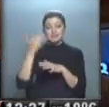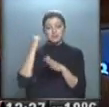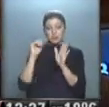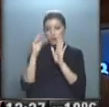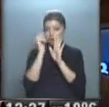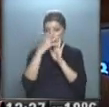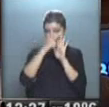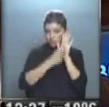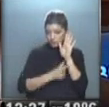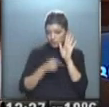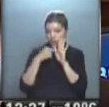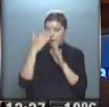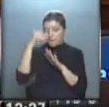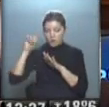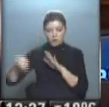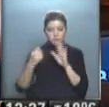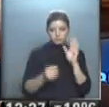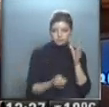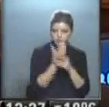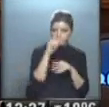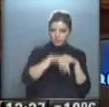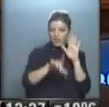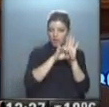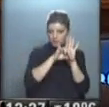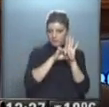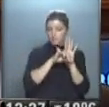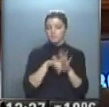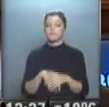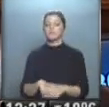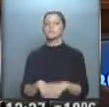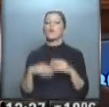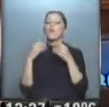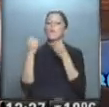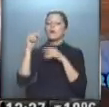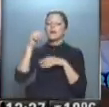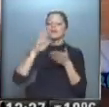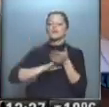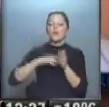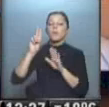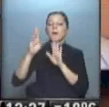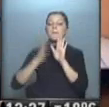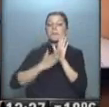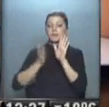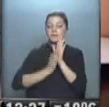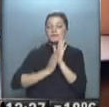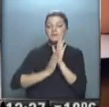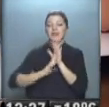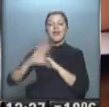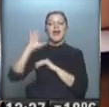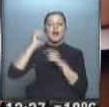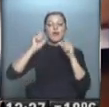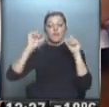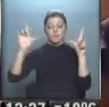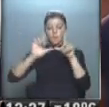cuenta al momento de dictar este límite. Gracias. ¿Por qué razón, en materia de licencias de servicios de radiodifusión